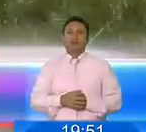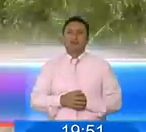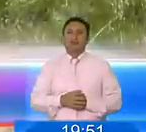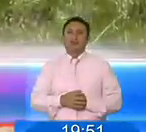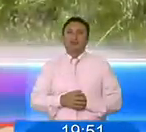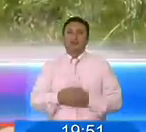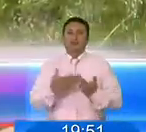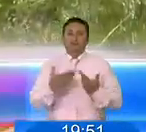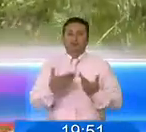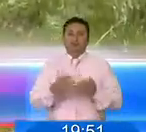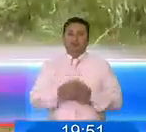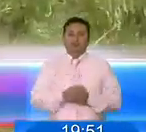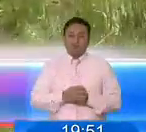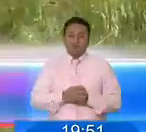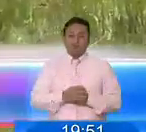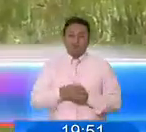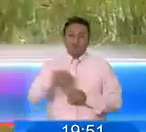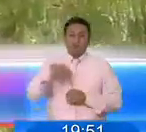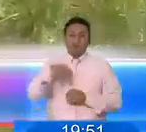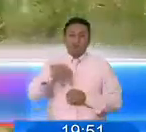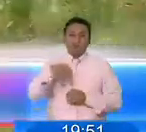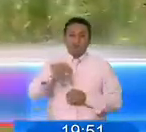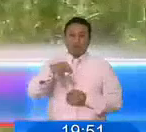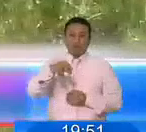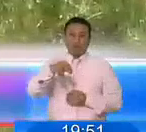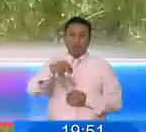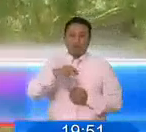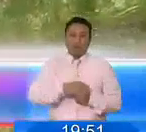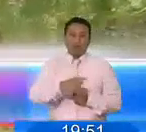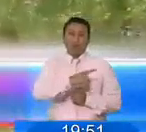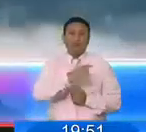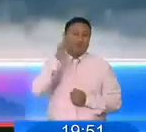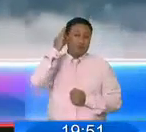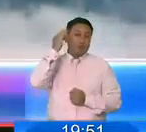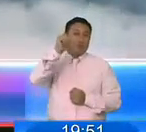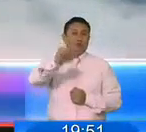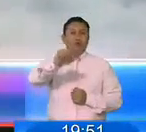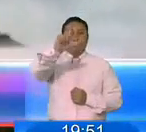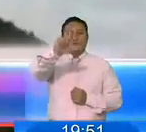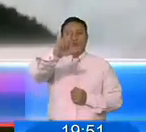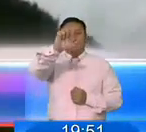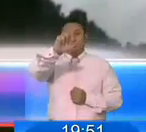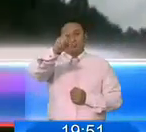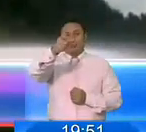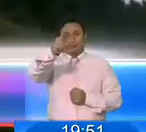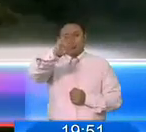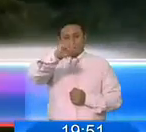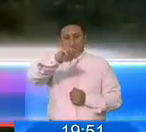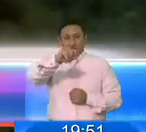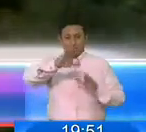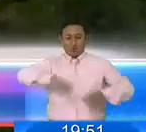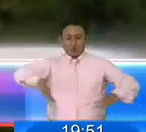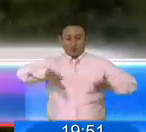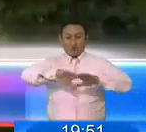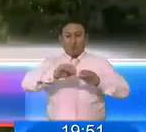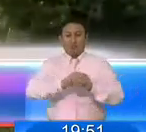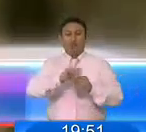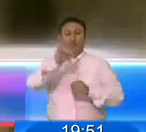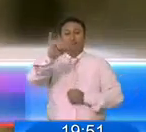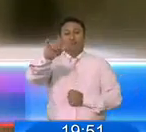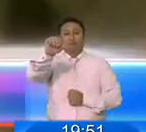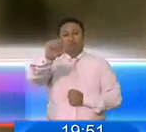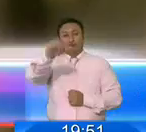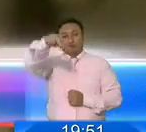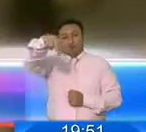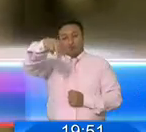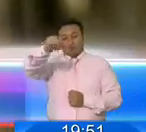después de avanzar por un largo trayecto hicimos contacto con alegría sotomayor ella nos comentó que este lugar denominado llama urbi pertenece una